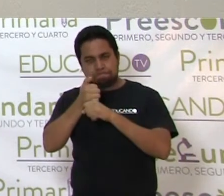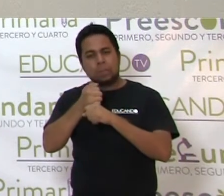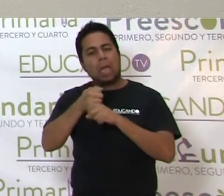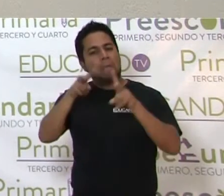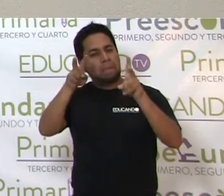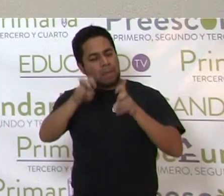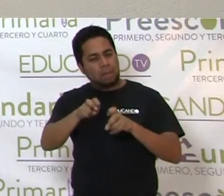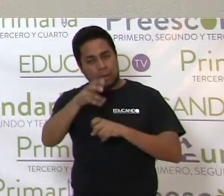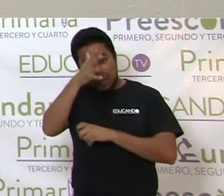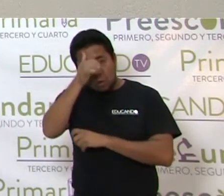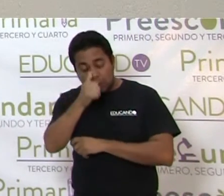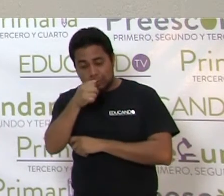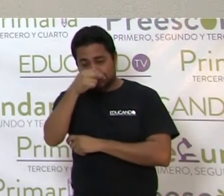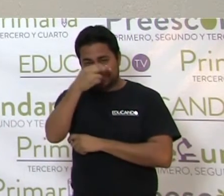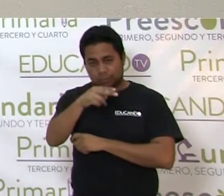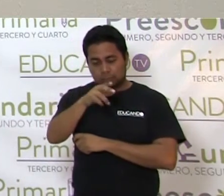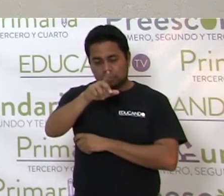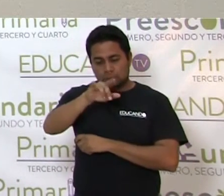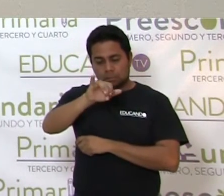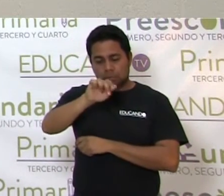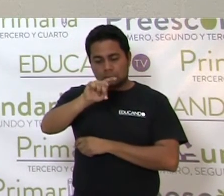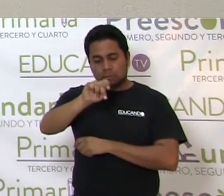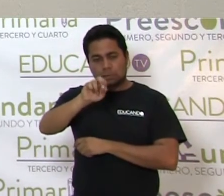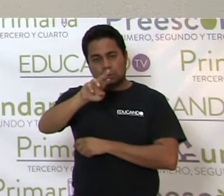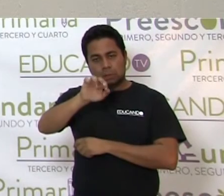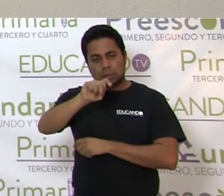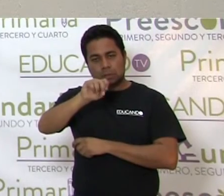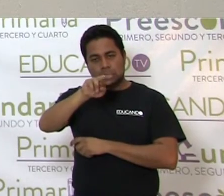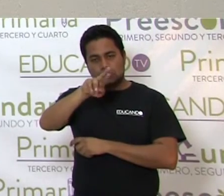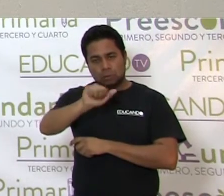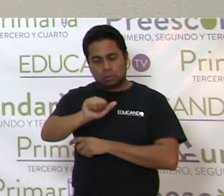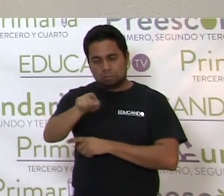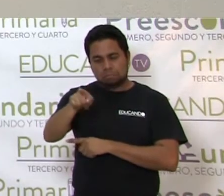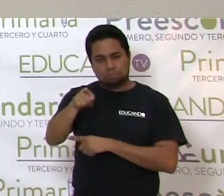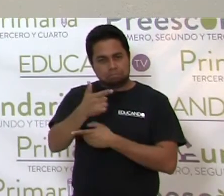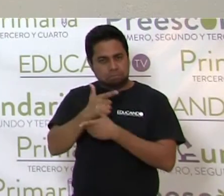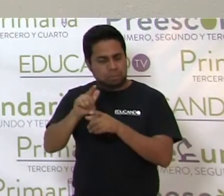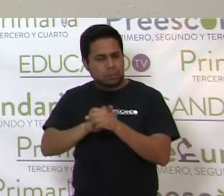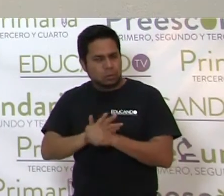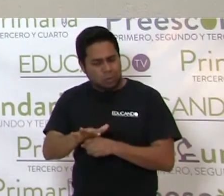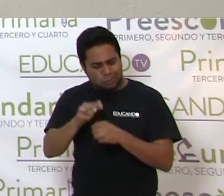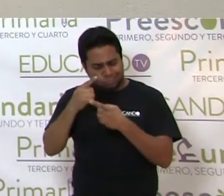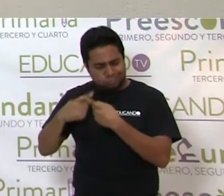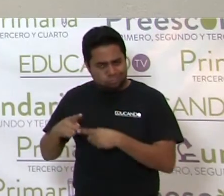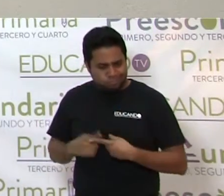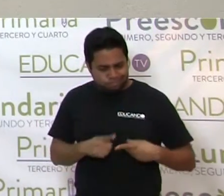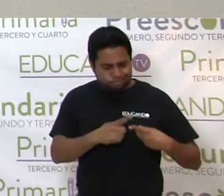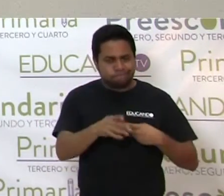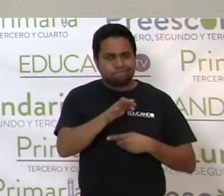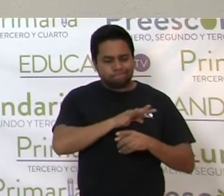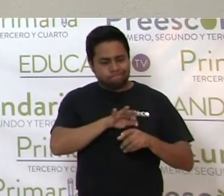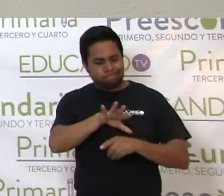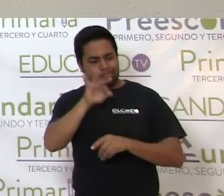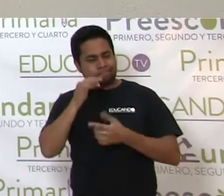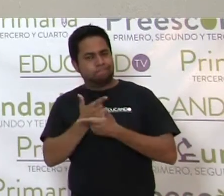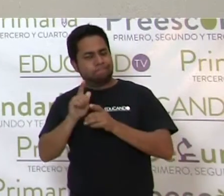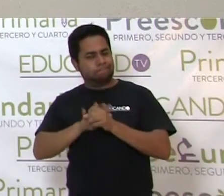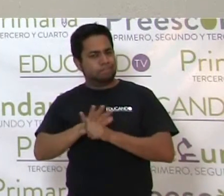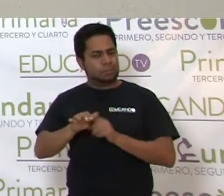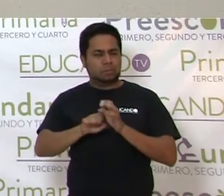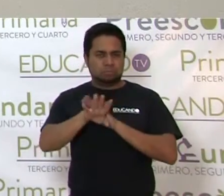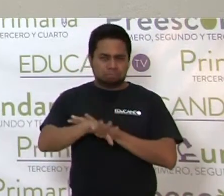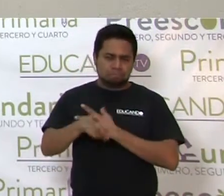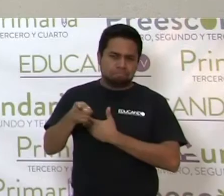literatura, entonces ustedes van a elegir el género o el tema. ¿Cuáles son los géneros literarios que ustedes pueden elegir? Bueno, ustedes